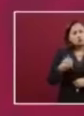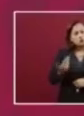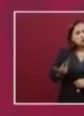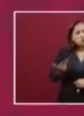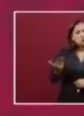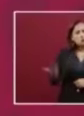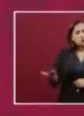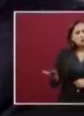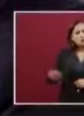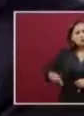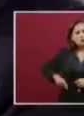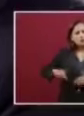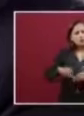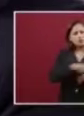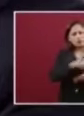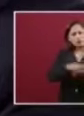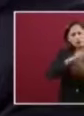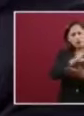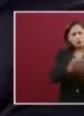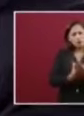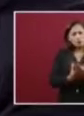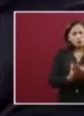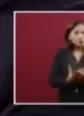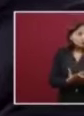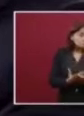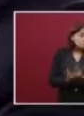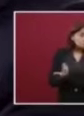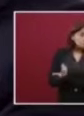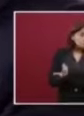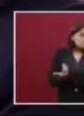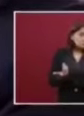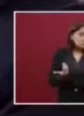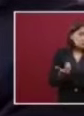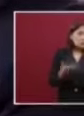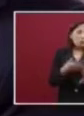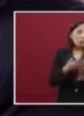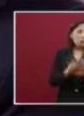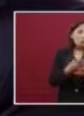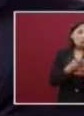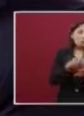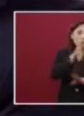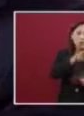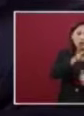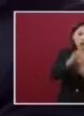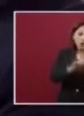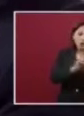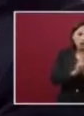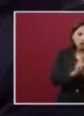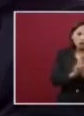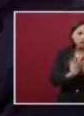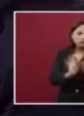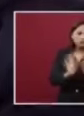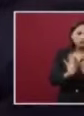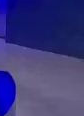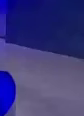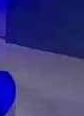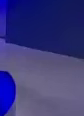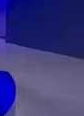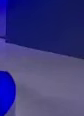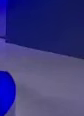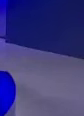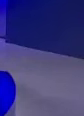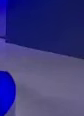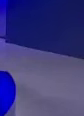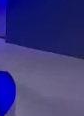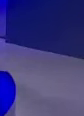de ponerle 5%, ya no hay tratado de libre comercio. Lo que hay hoy es un tratado para imponerle el